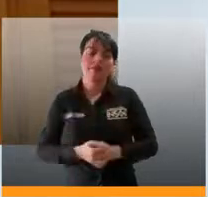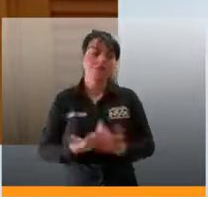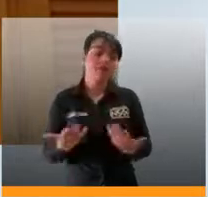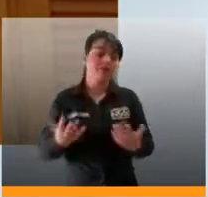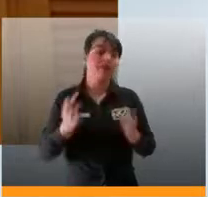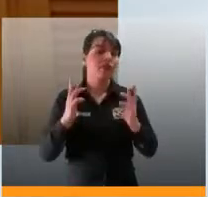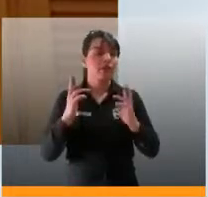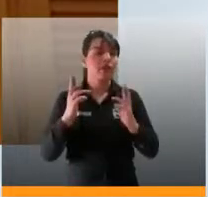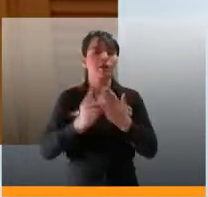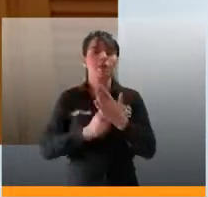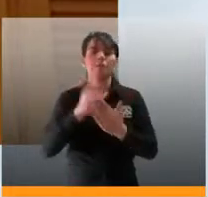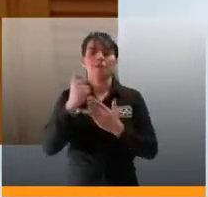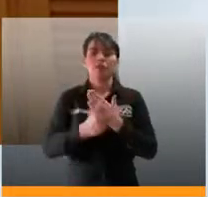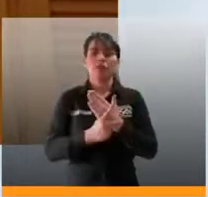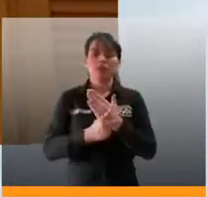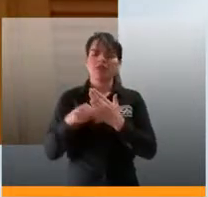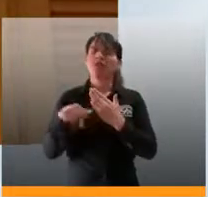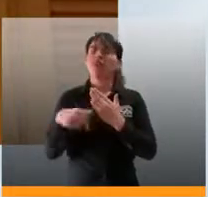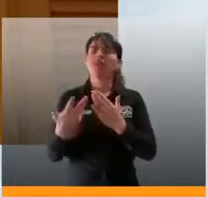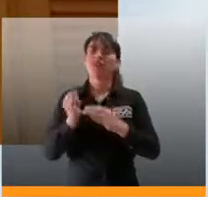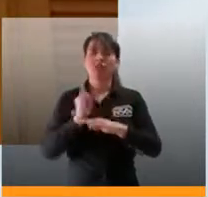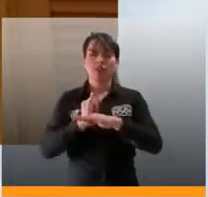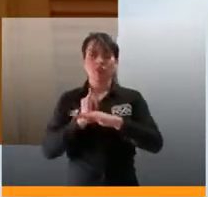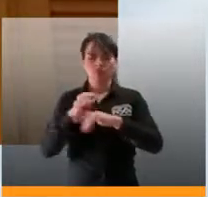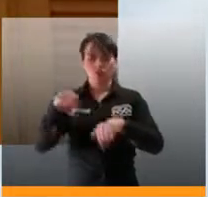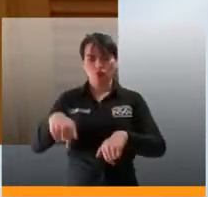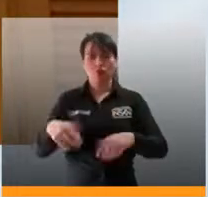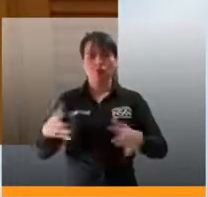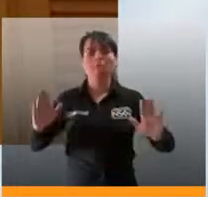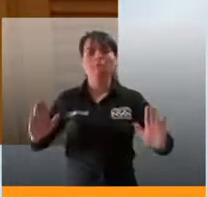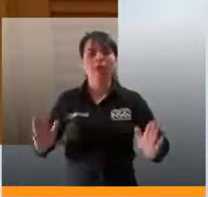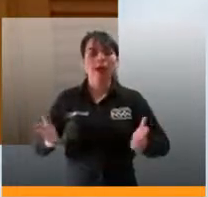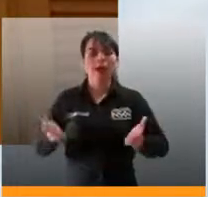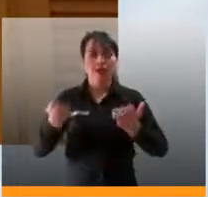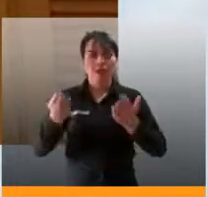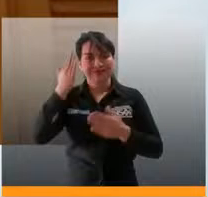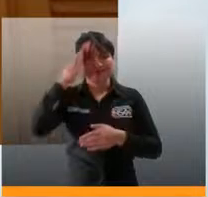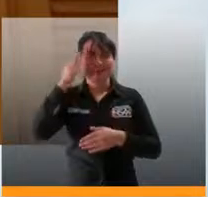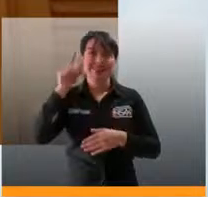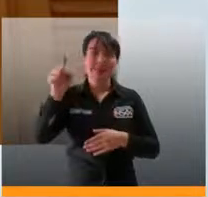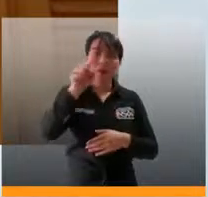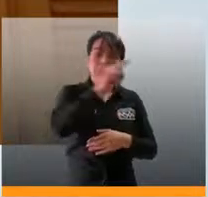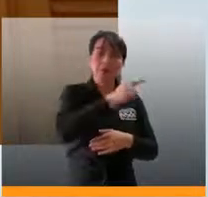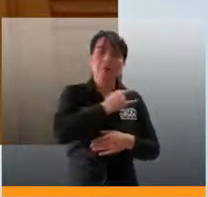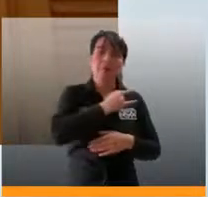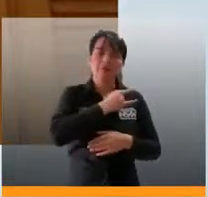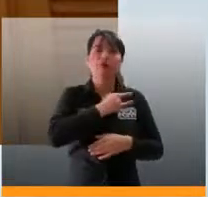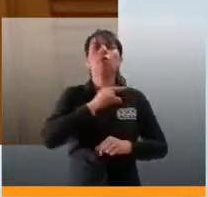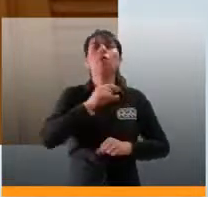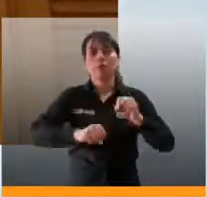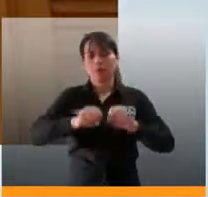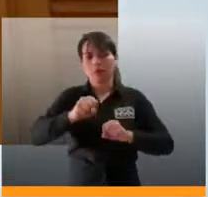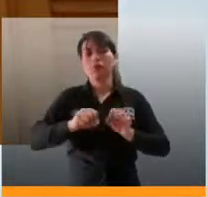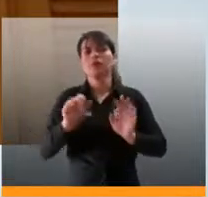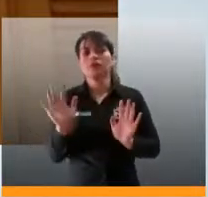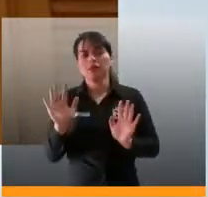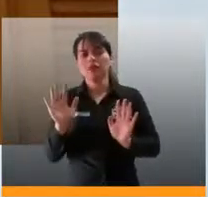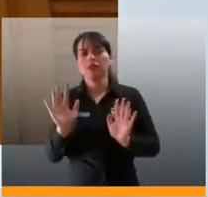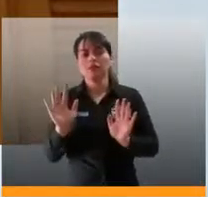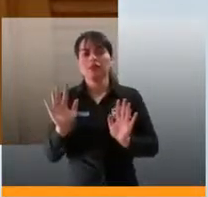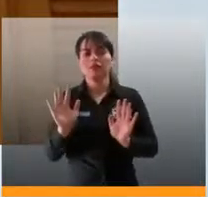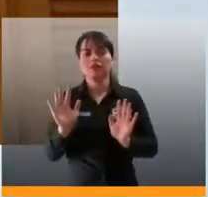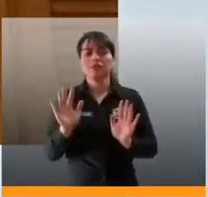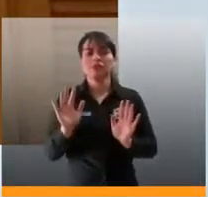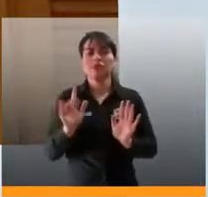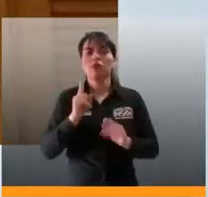proyecto institucional de transformación en el mejor de los casos de algunas instituciones le hubieran tomado poco